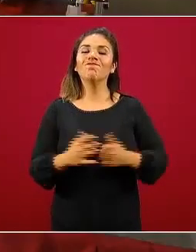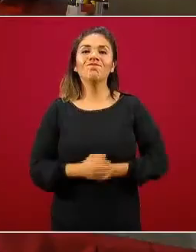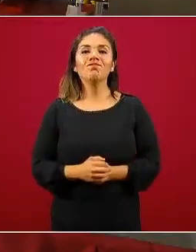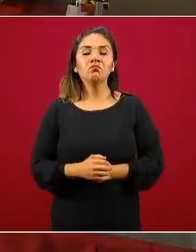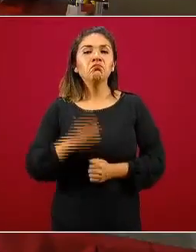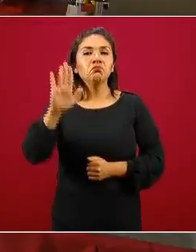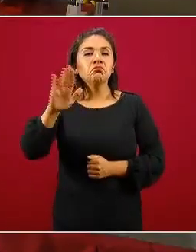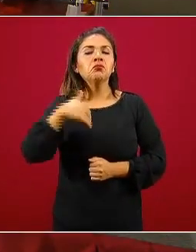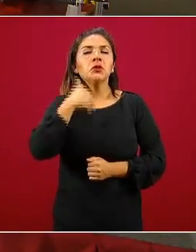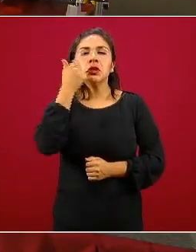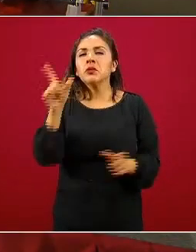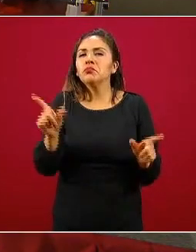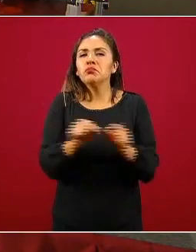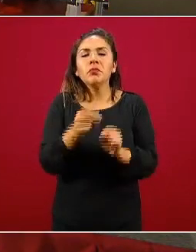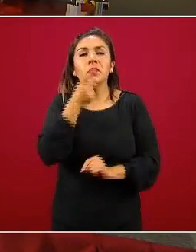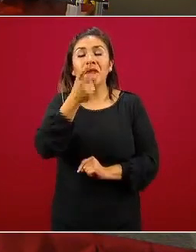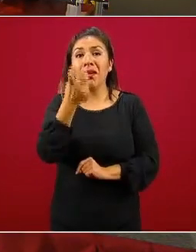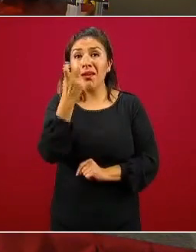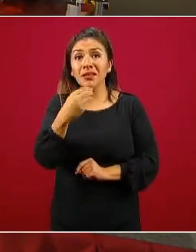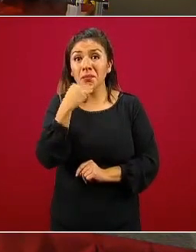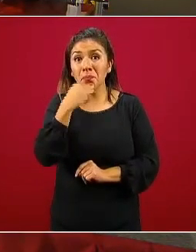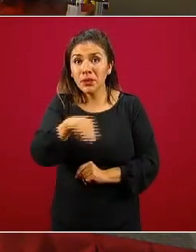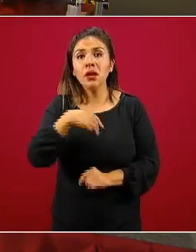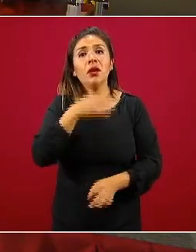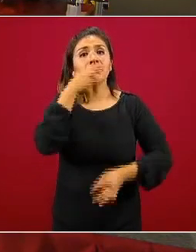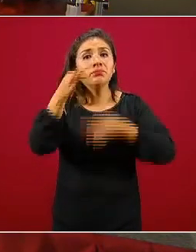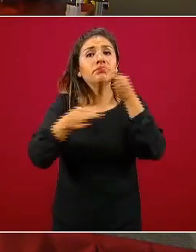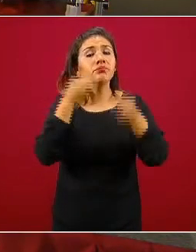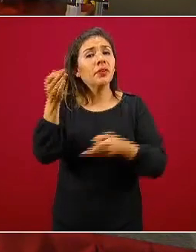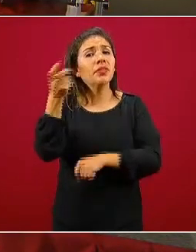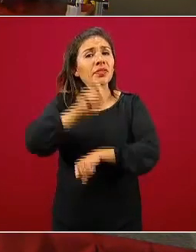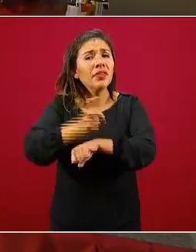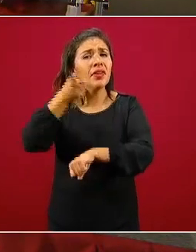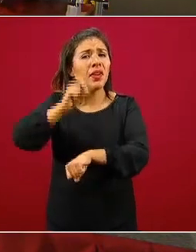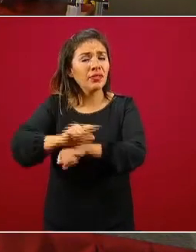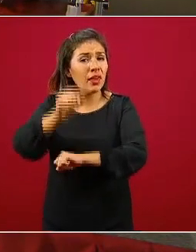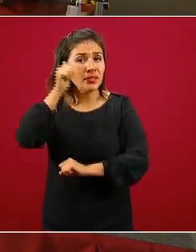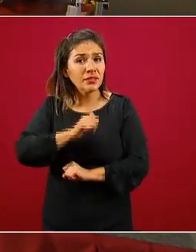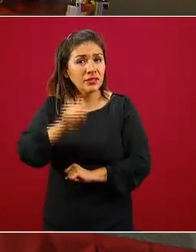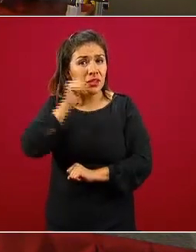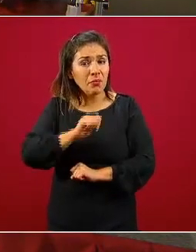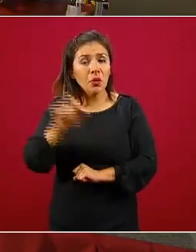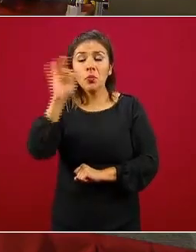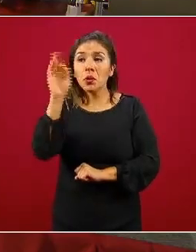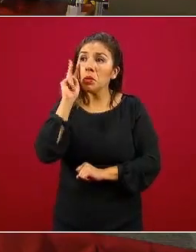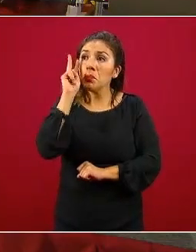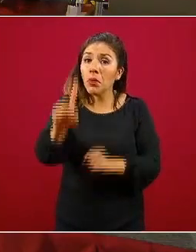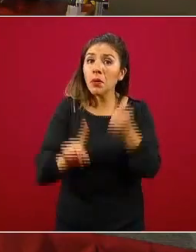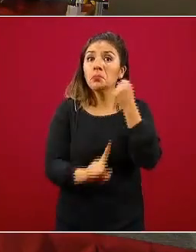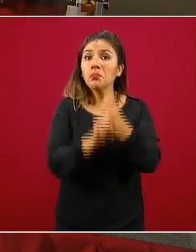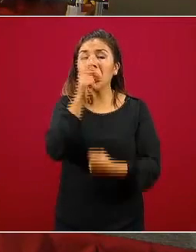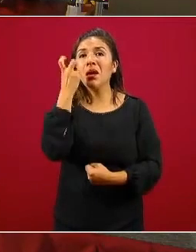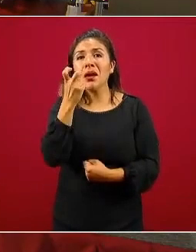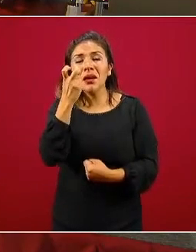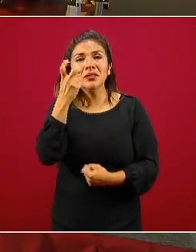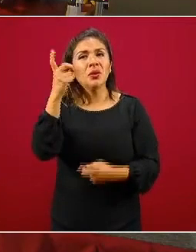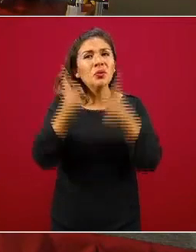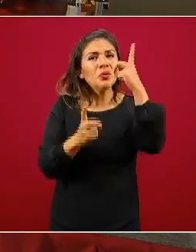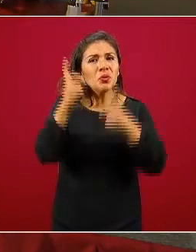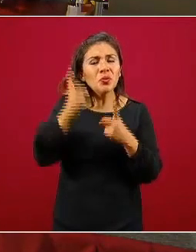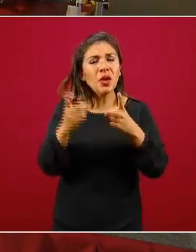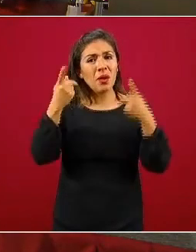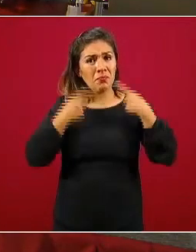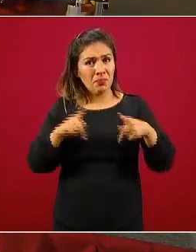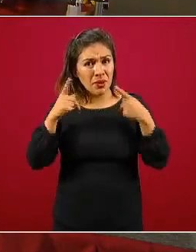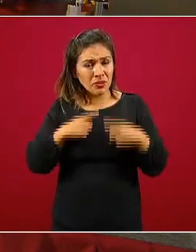Y quisiera solo retomar, porque este es un mensaje que hemos estado diciendo todos los días o cada vez que surge esta inquietud de que